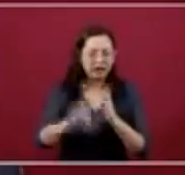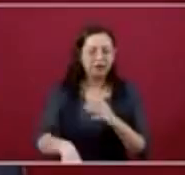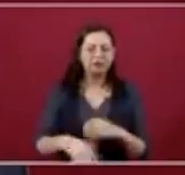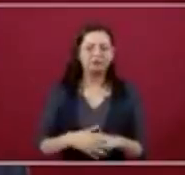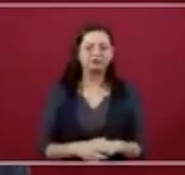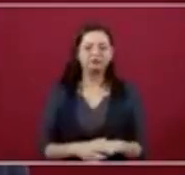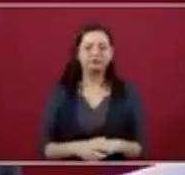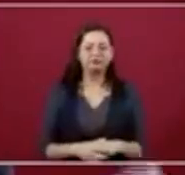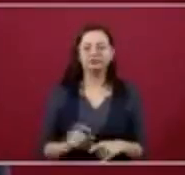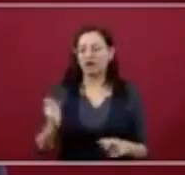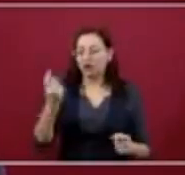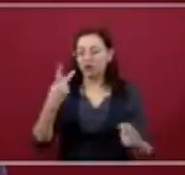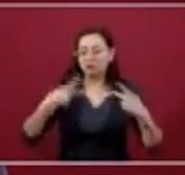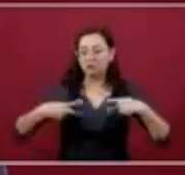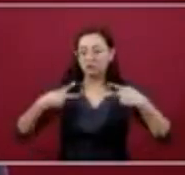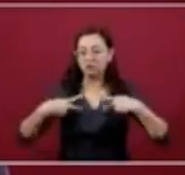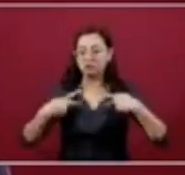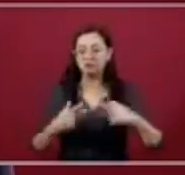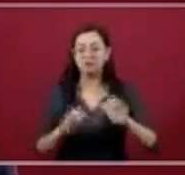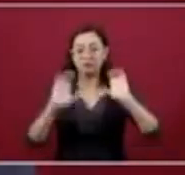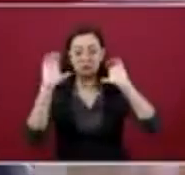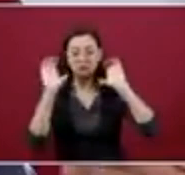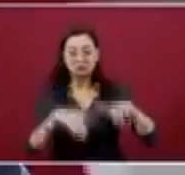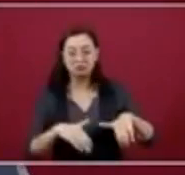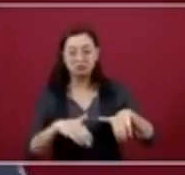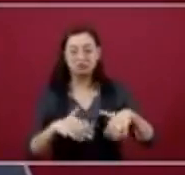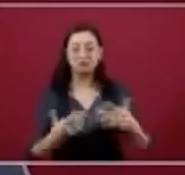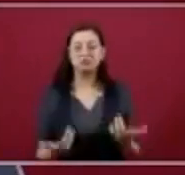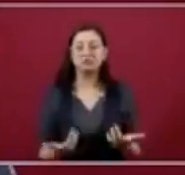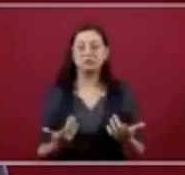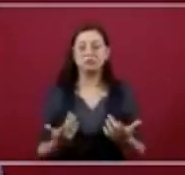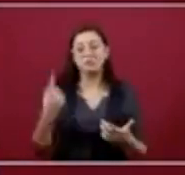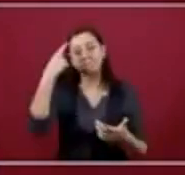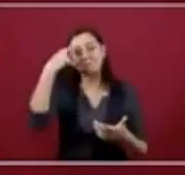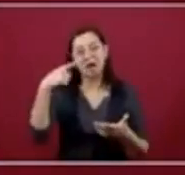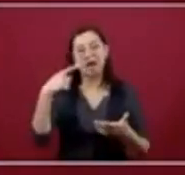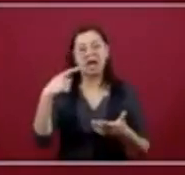recibían contratos para hacer discursos